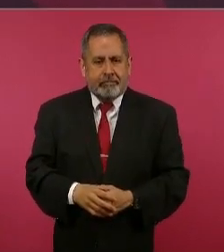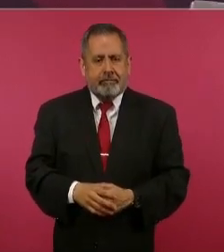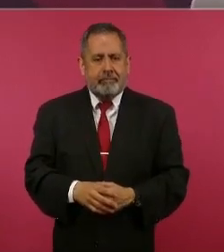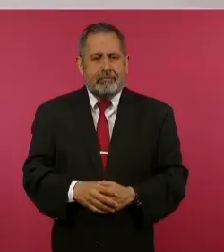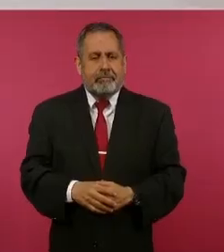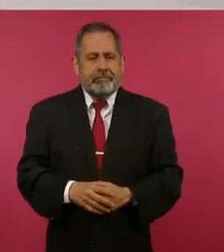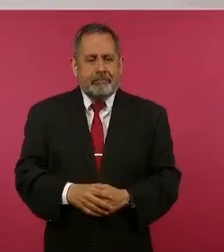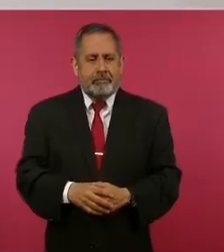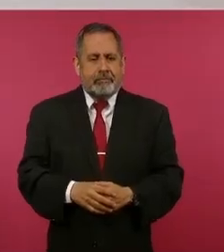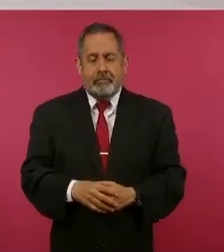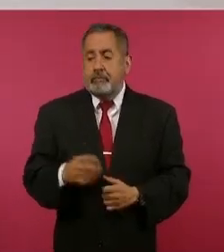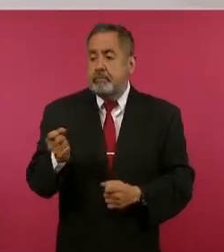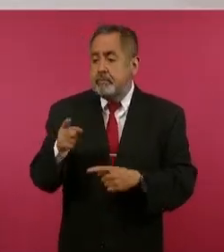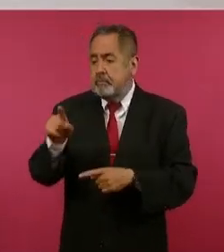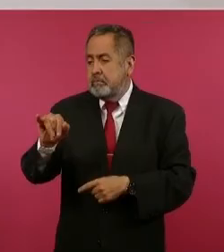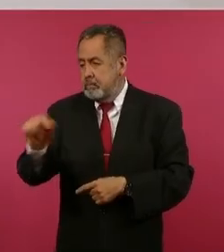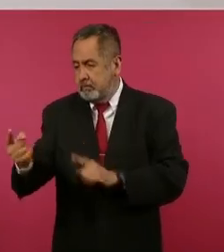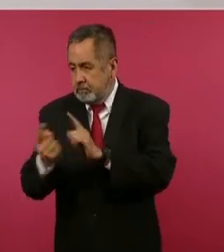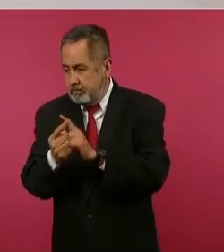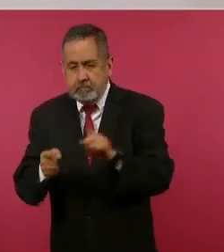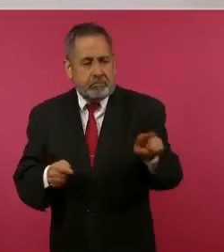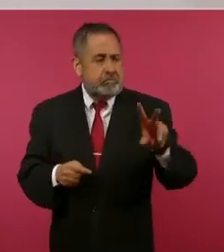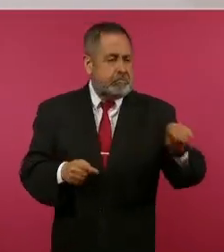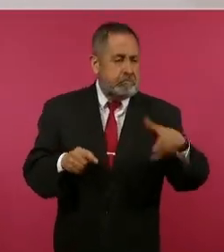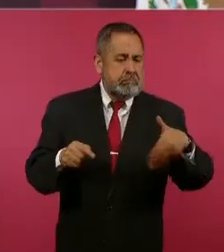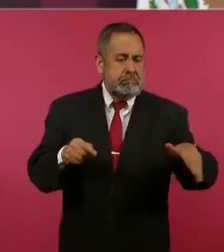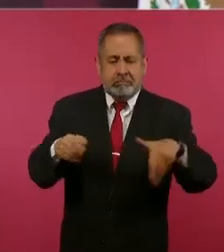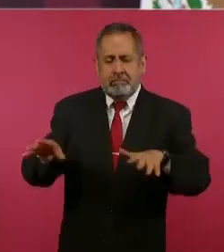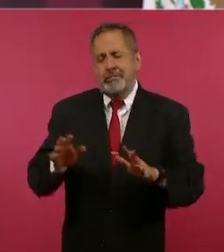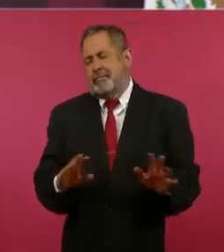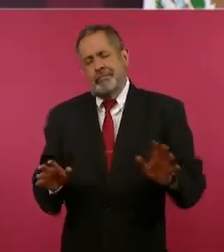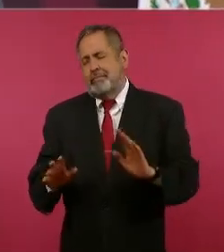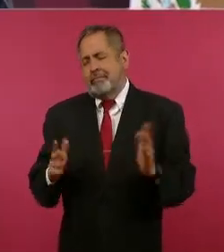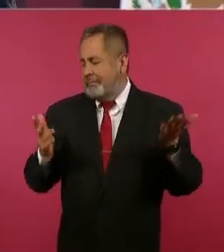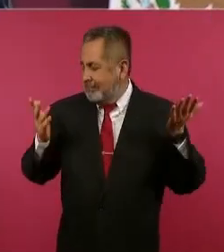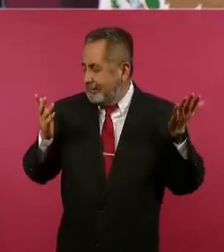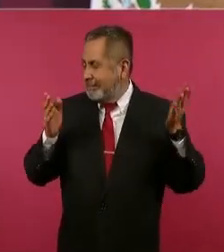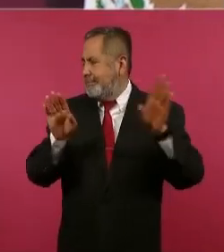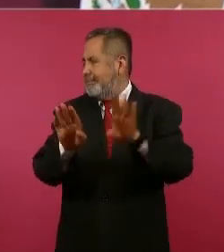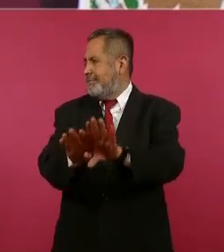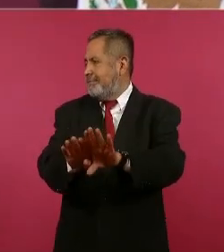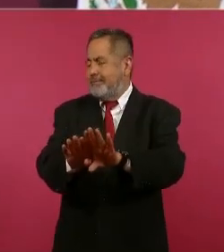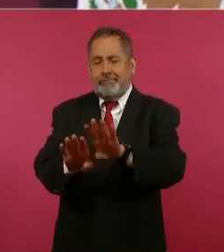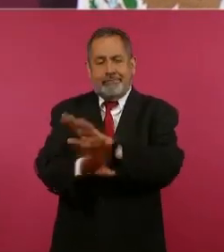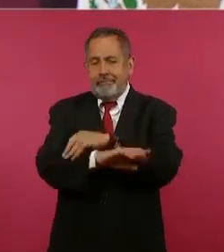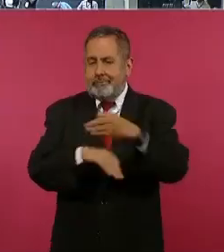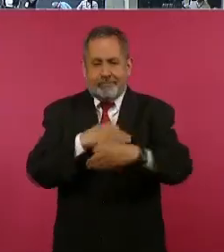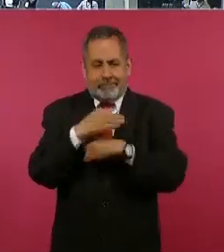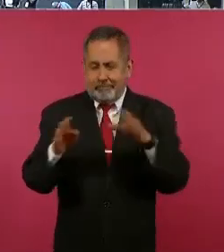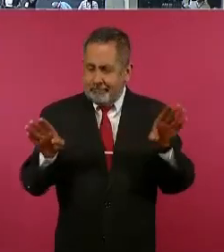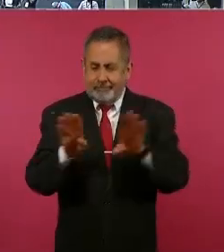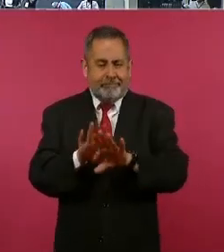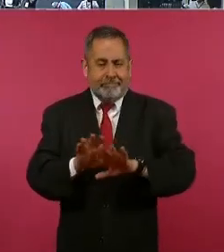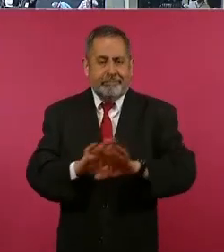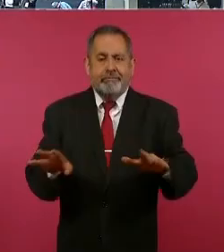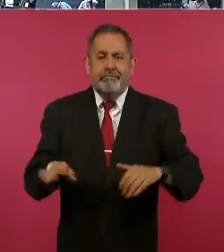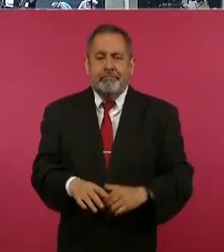¿por qué a unos sí los recibes y por qué a otros no? No.